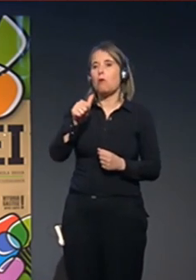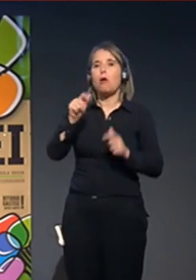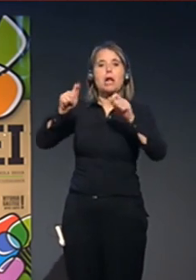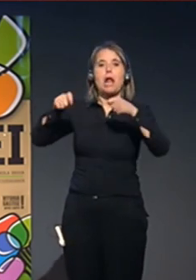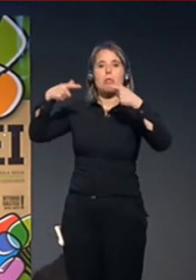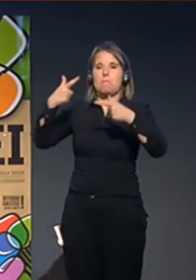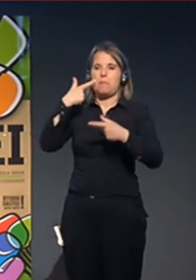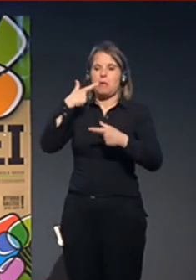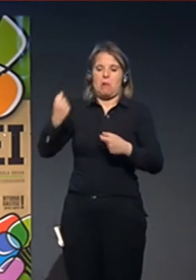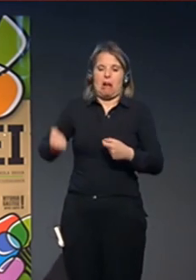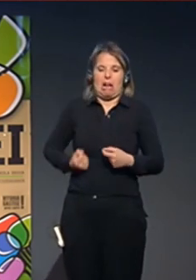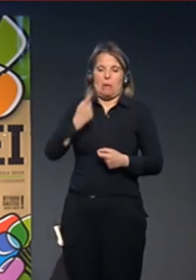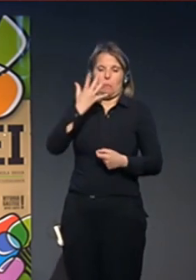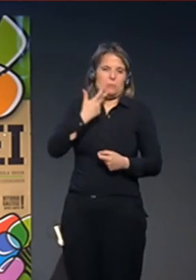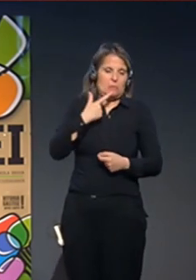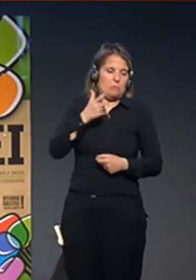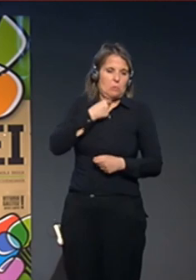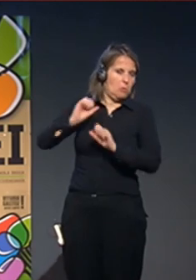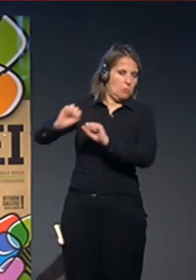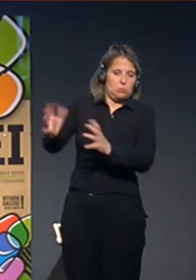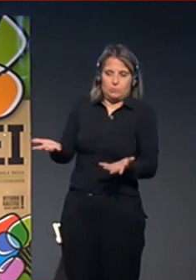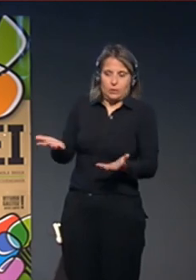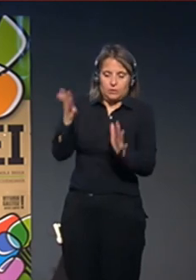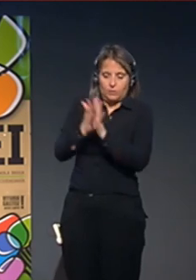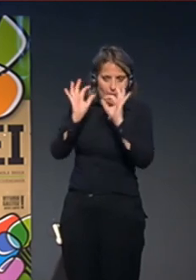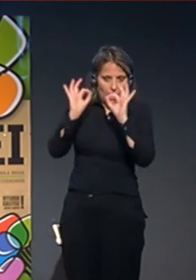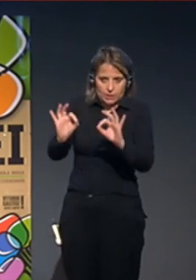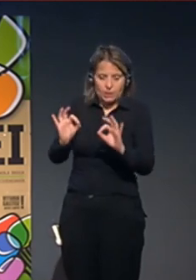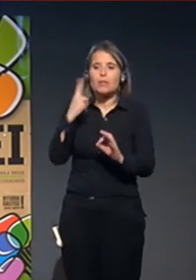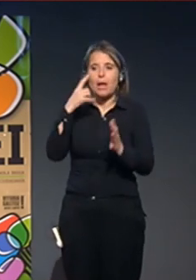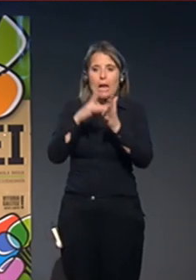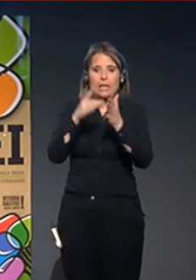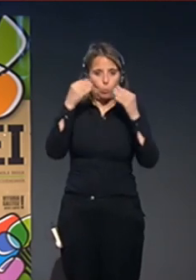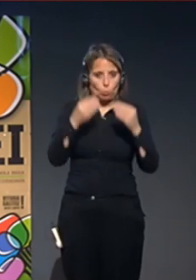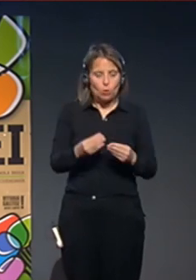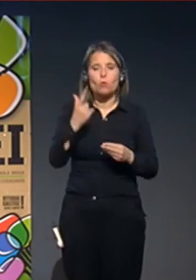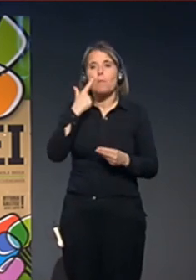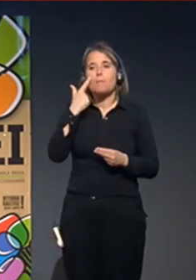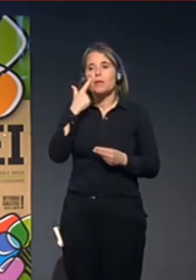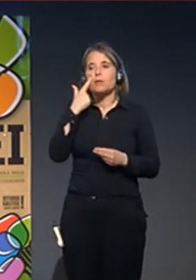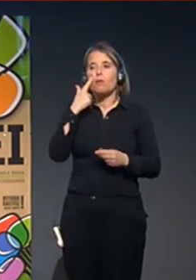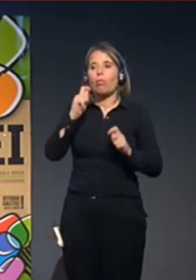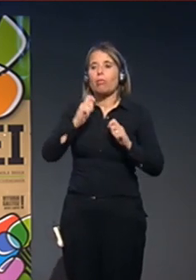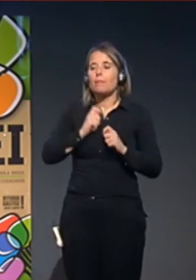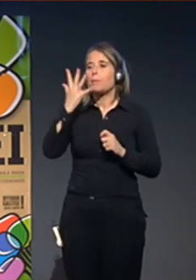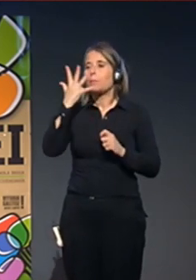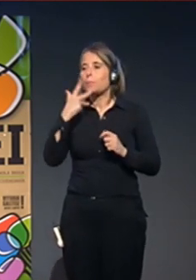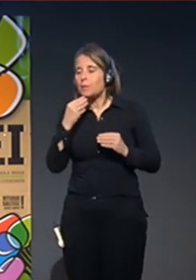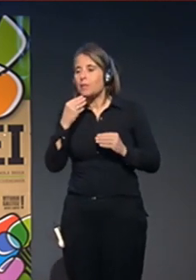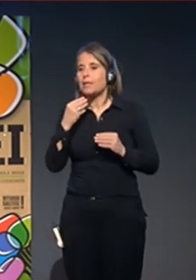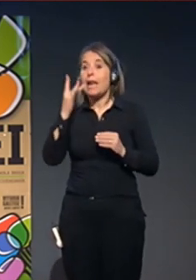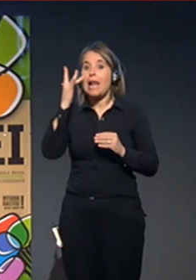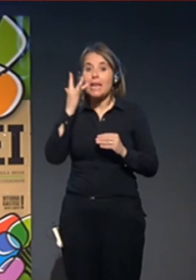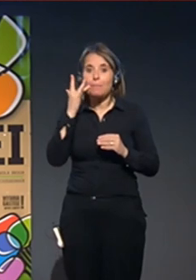pero sabe a cacá sabe a caca punto No no hay no hay no hay vuelta de hoja tiene que ser bueno Pero además tiene que ser é dice Bueno lo limpio y